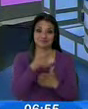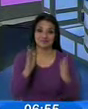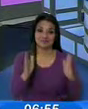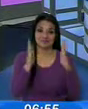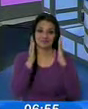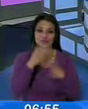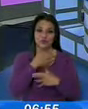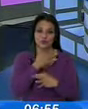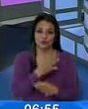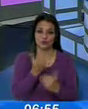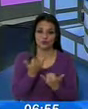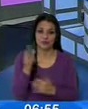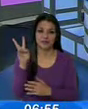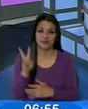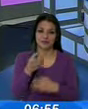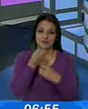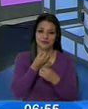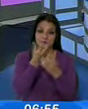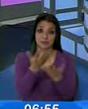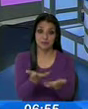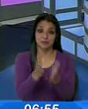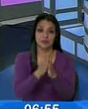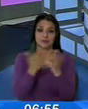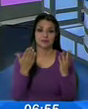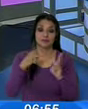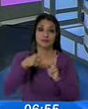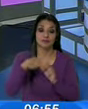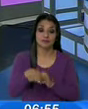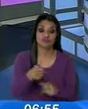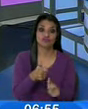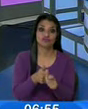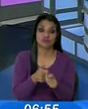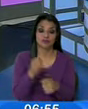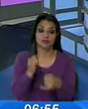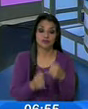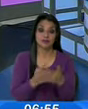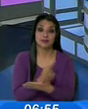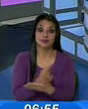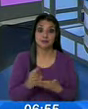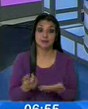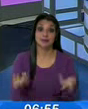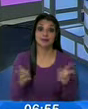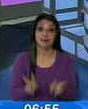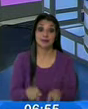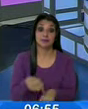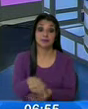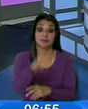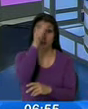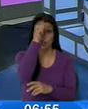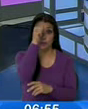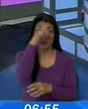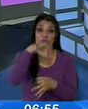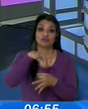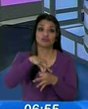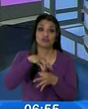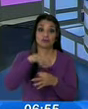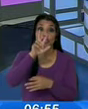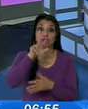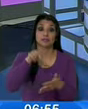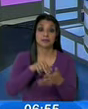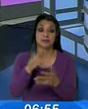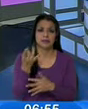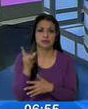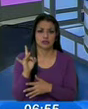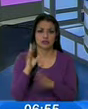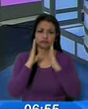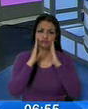viernes, en esta la primera emisión del Comercio TV. Se acerca ya el fin de semana y por supuesto la primera jornada electoral de este 2018. Nosotros estamos atentos para